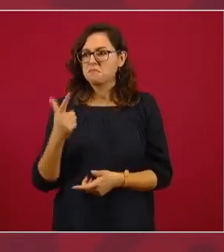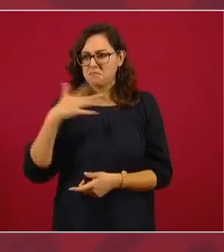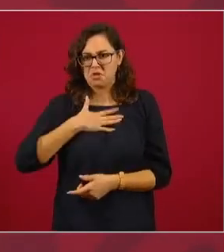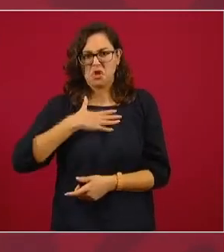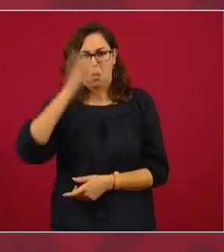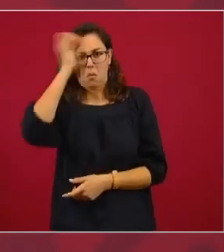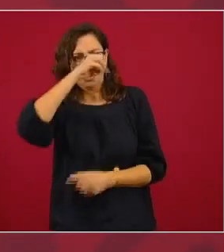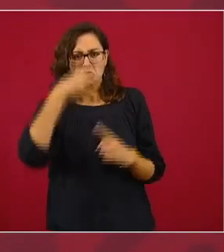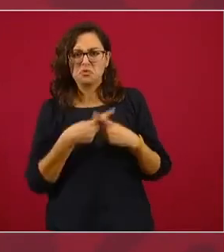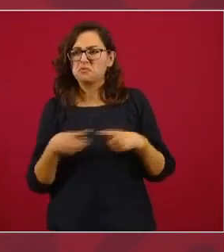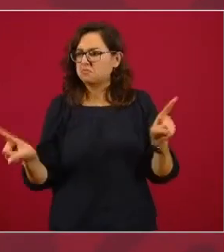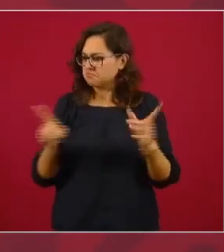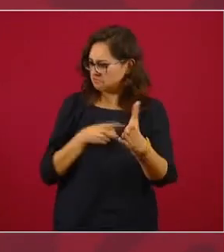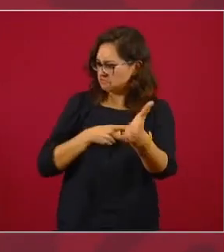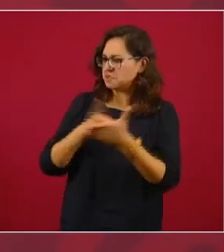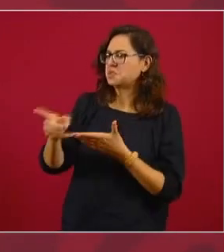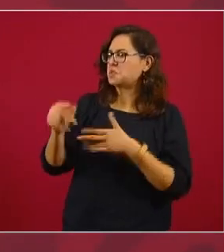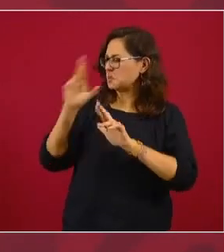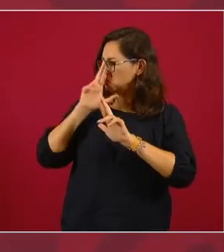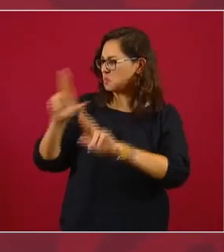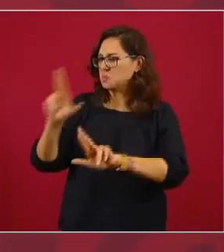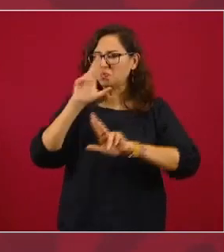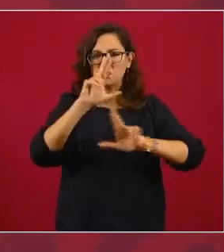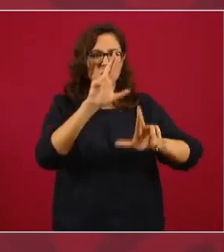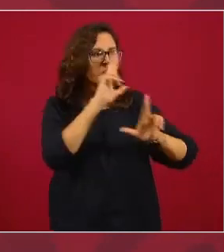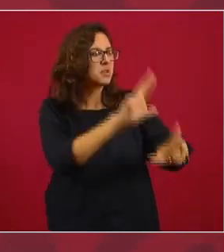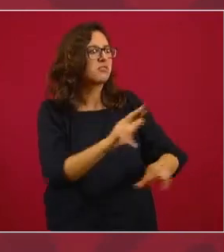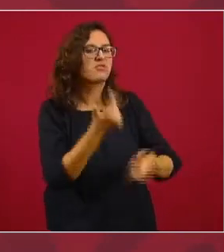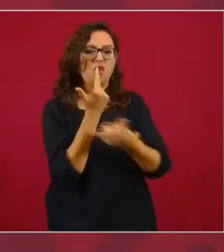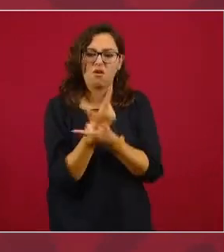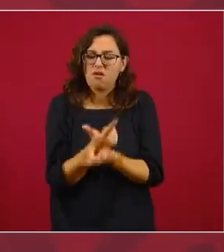disentir, se garantizan las libertades.